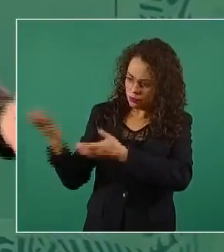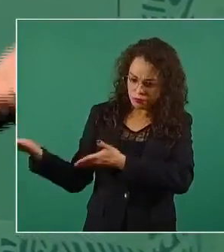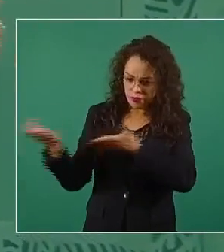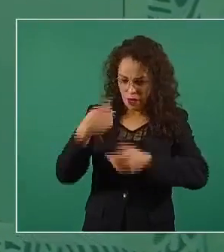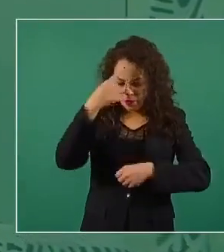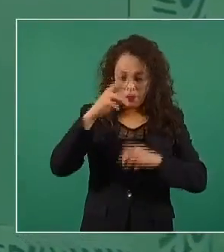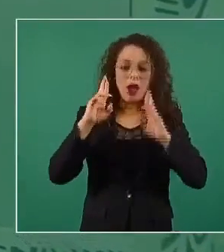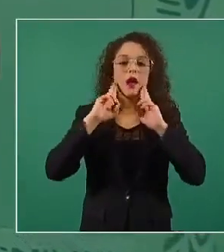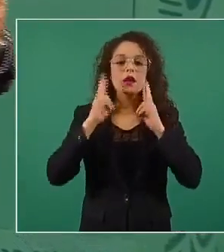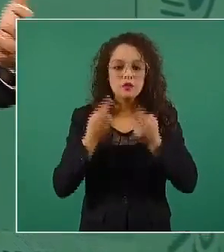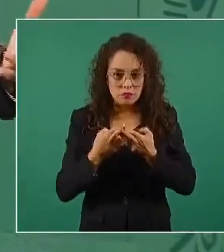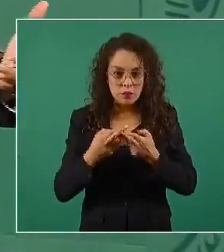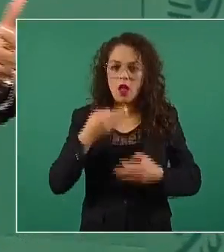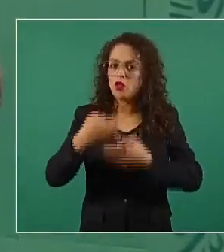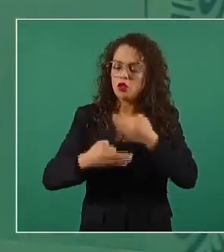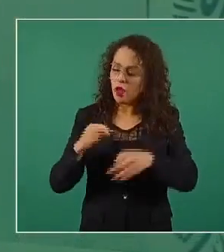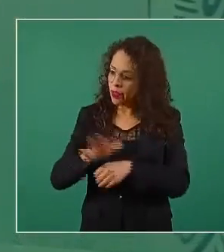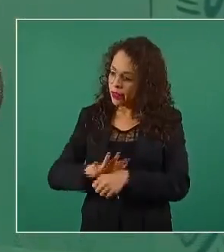a todos,